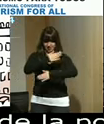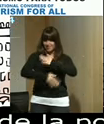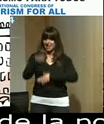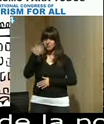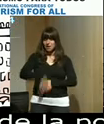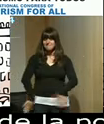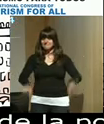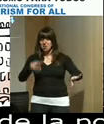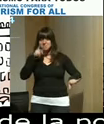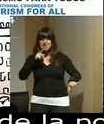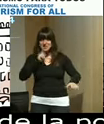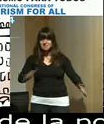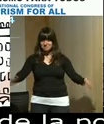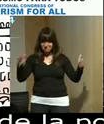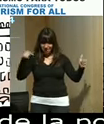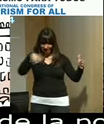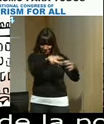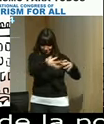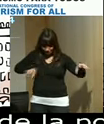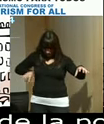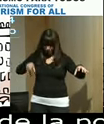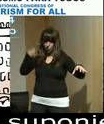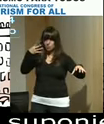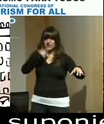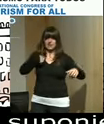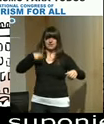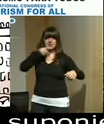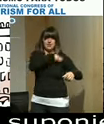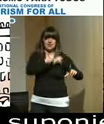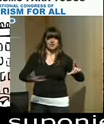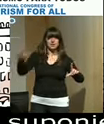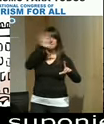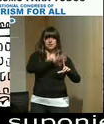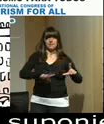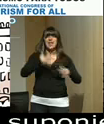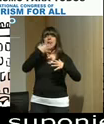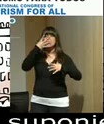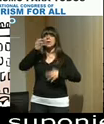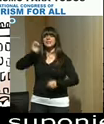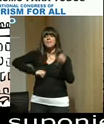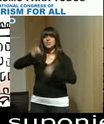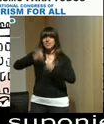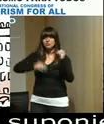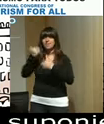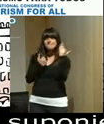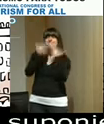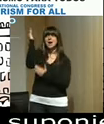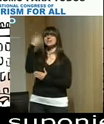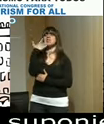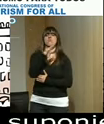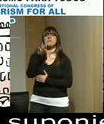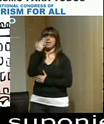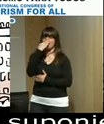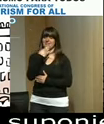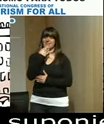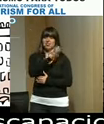cierto. Más del 40% de la población española es mayor de 55 años y considerando únicamente el